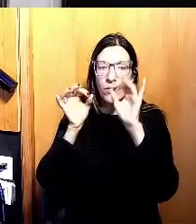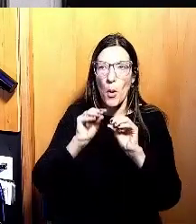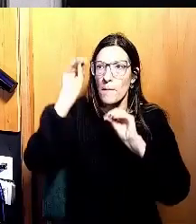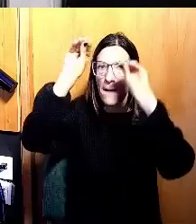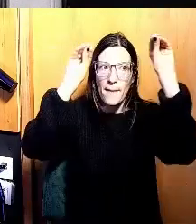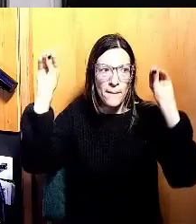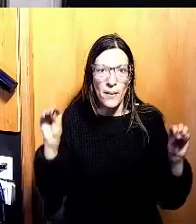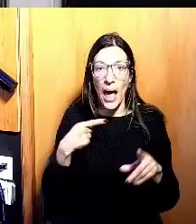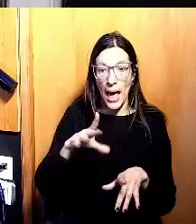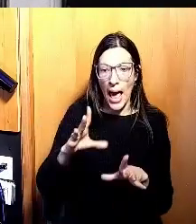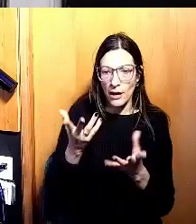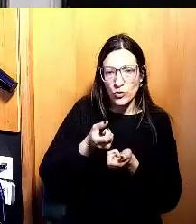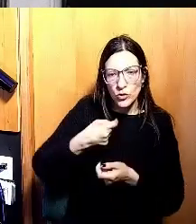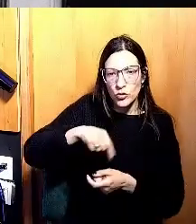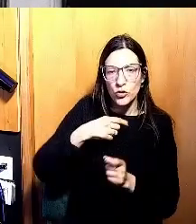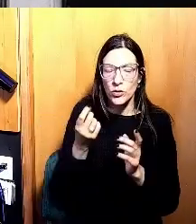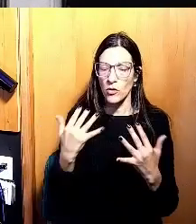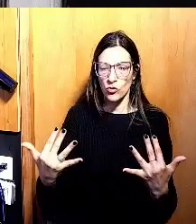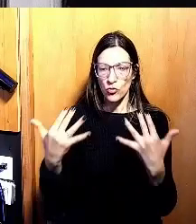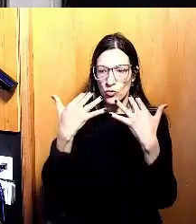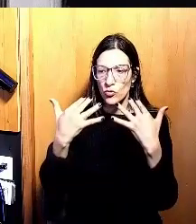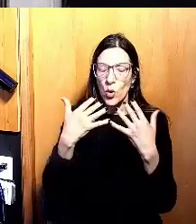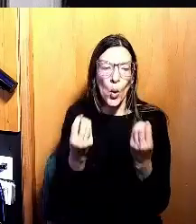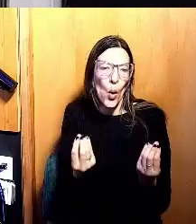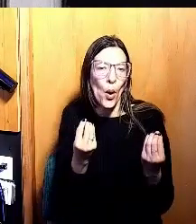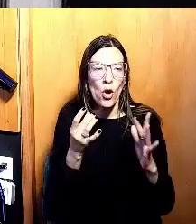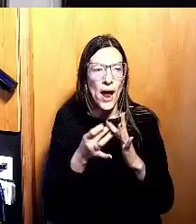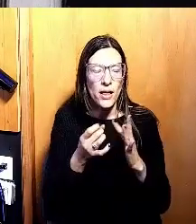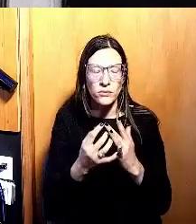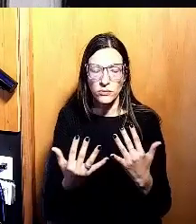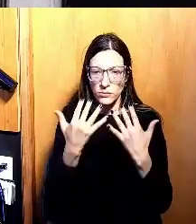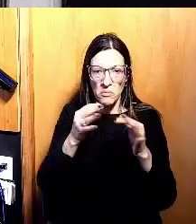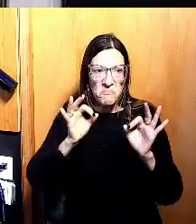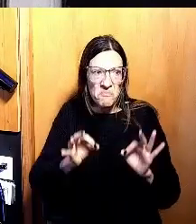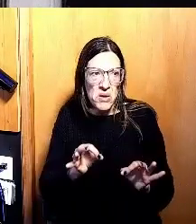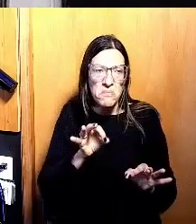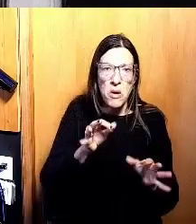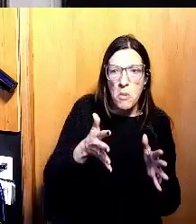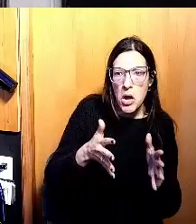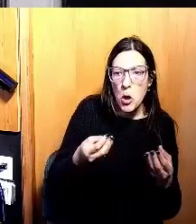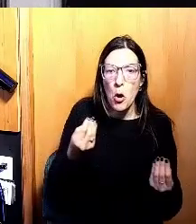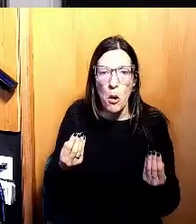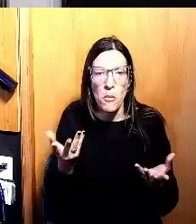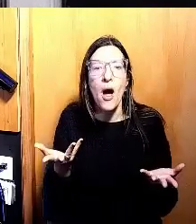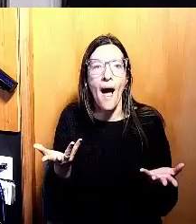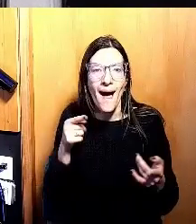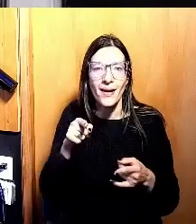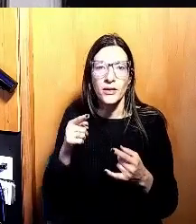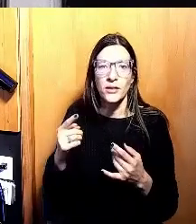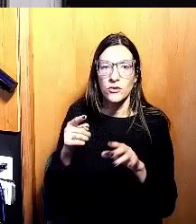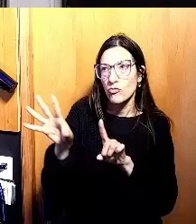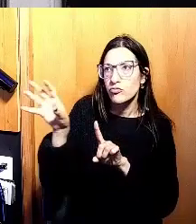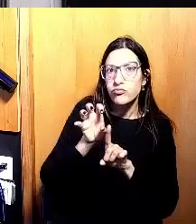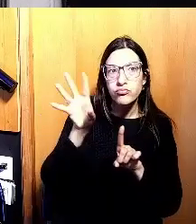nos permiten conocer la calidad del aire con datos minutales, pero que nosotros procesamos para que